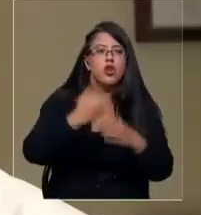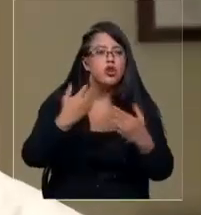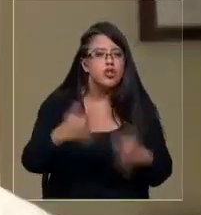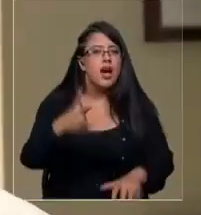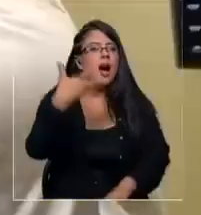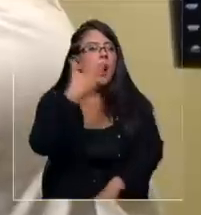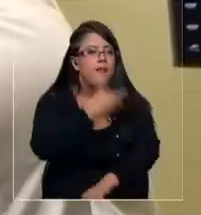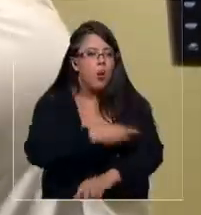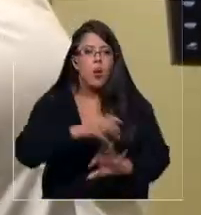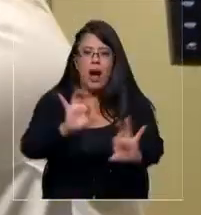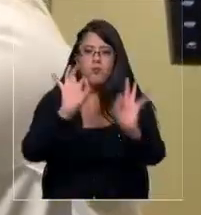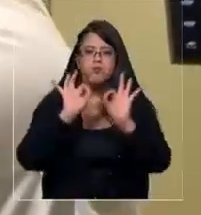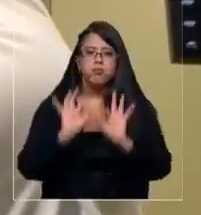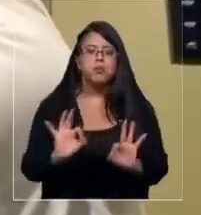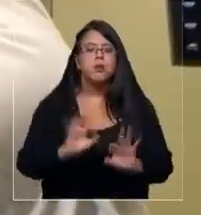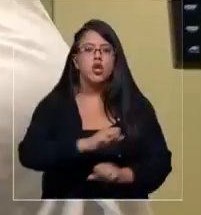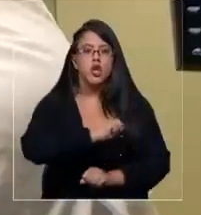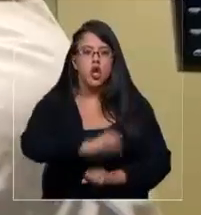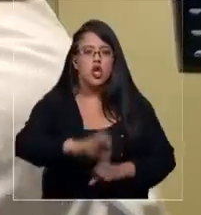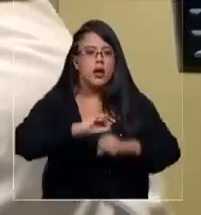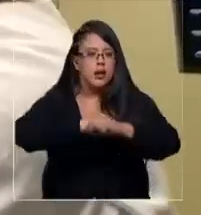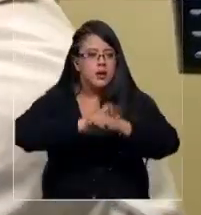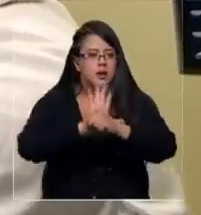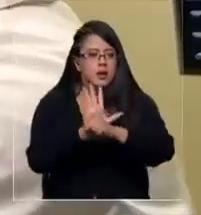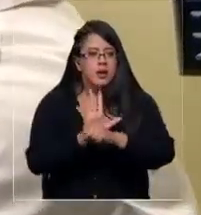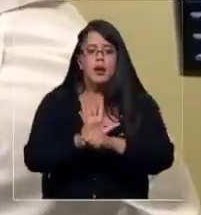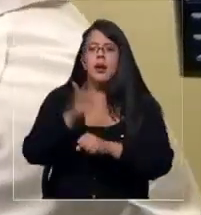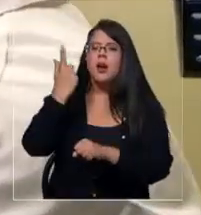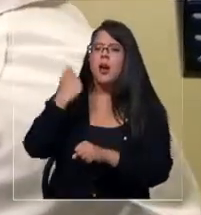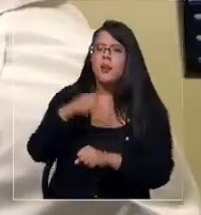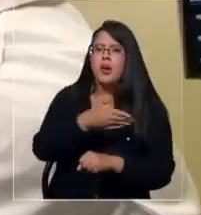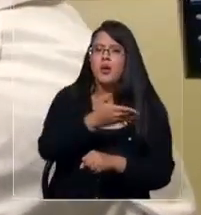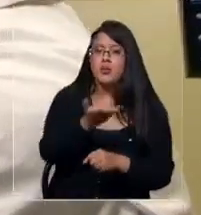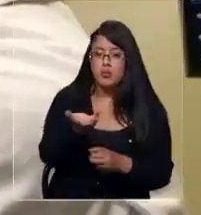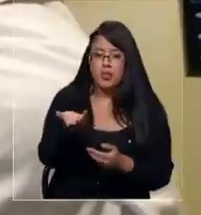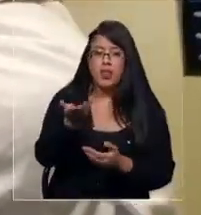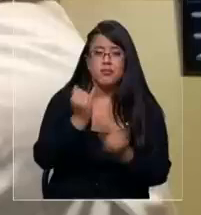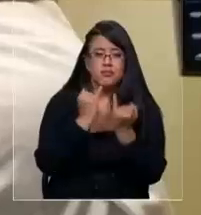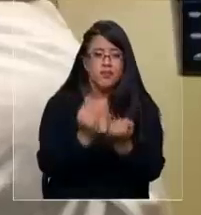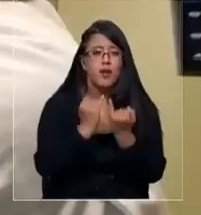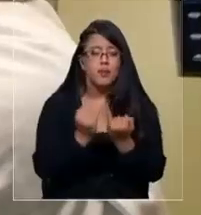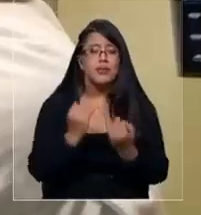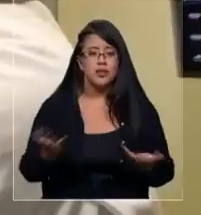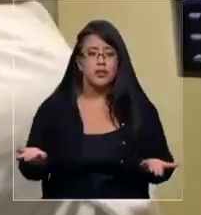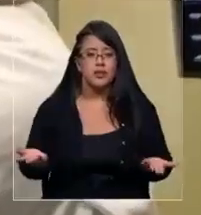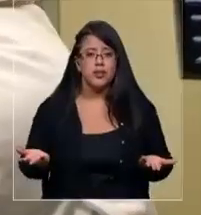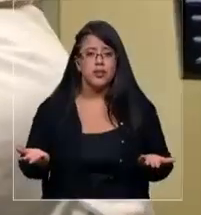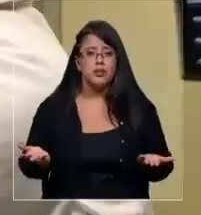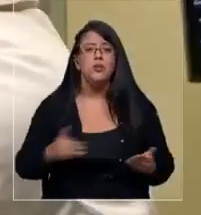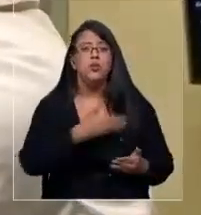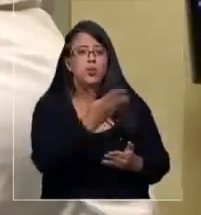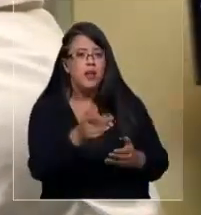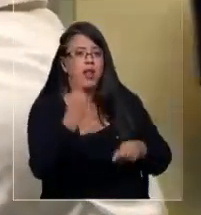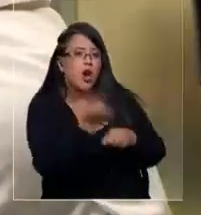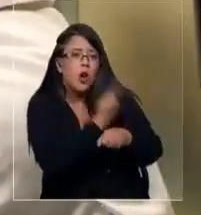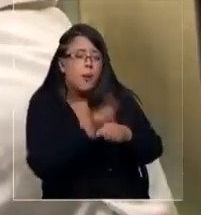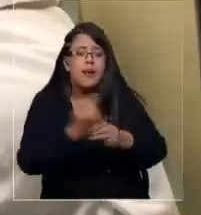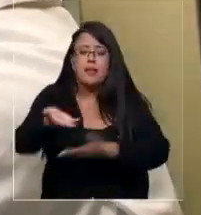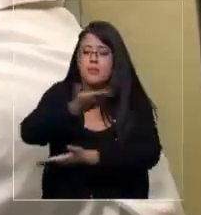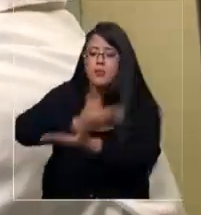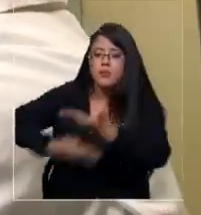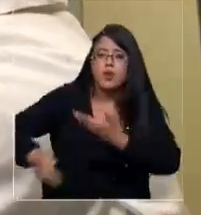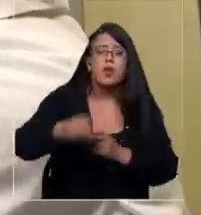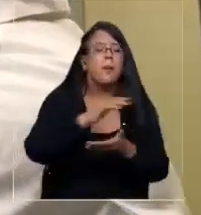pudiera funcionar. ¿Ustedes a nivel científico se comparten la información? ¿Ustedes hablan con médicos chinos